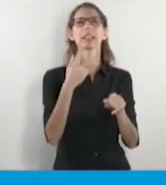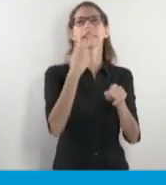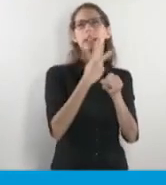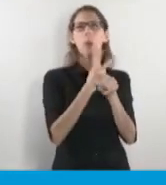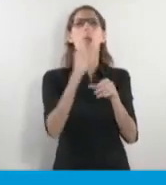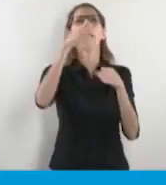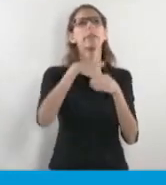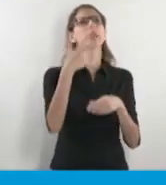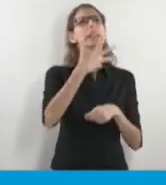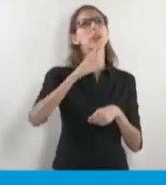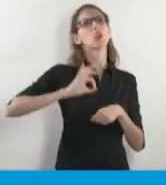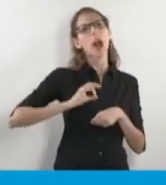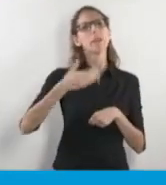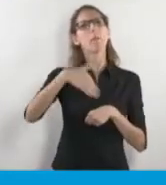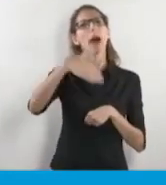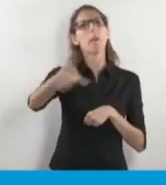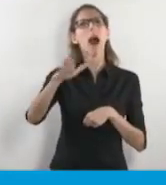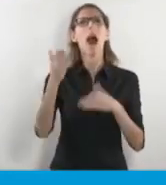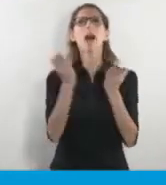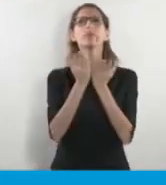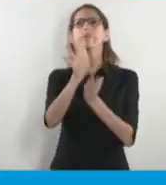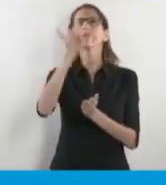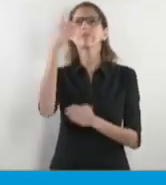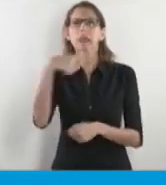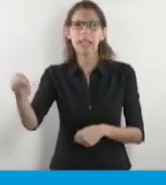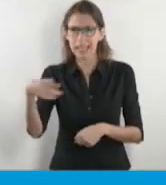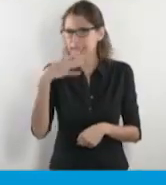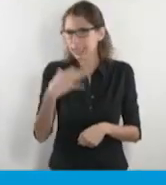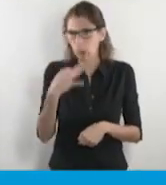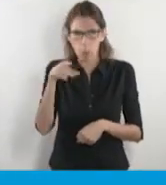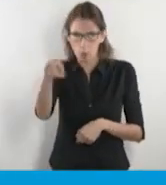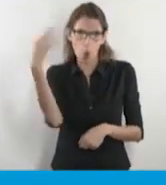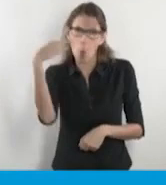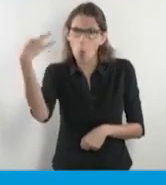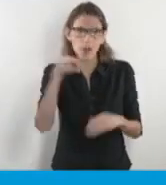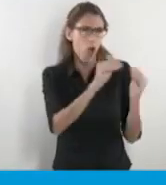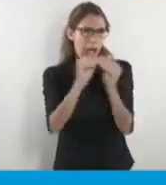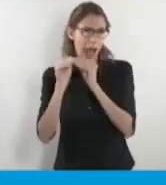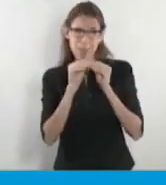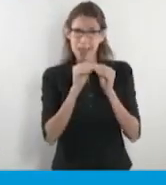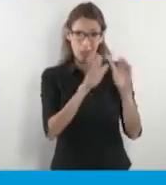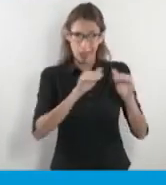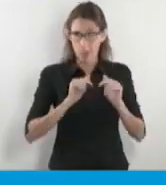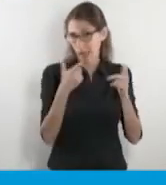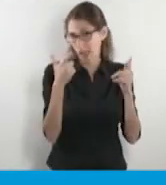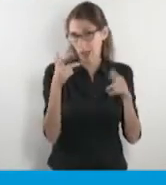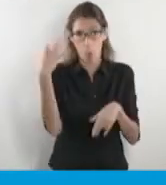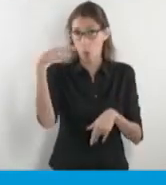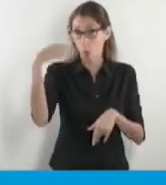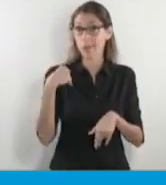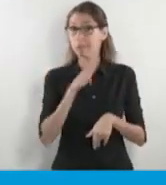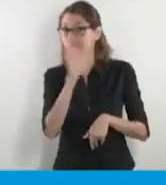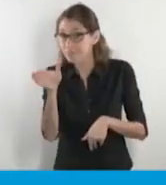que voy a estudiar bibliotecología eres el único entre tus amigos todos no si en realidad la la